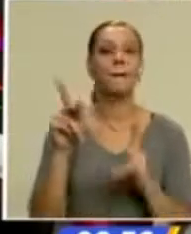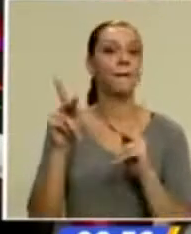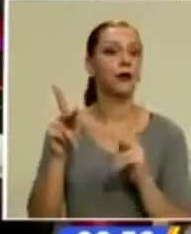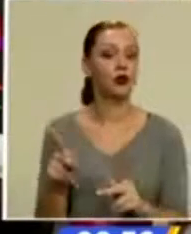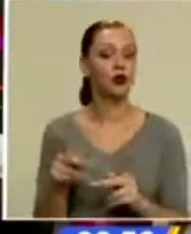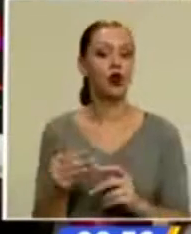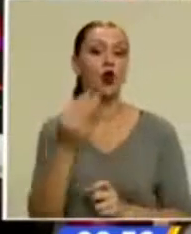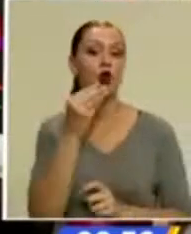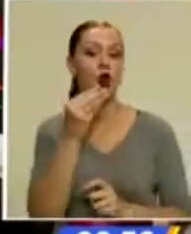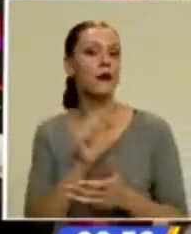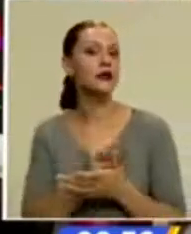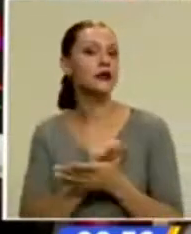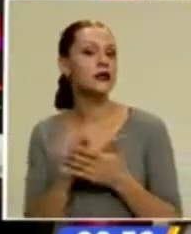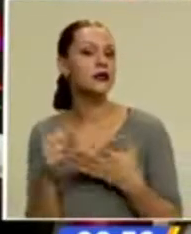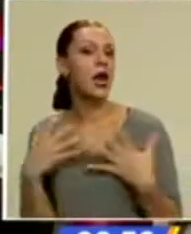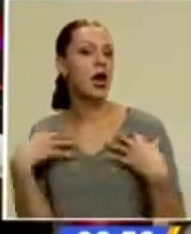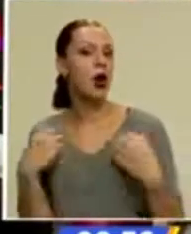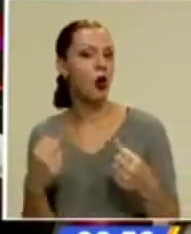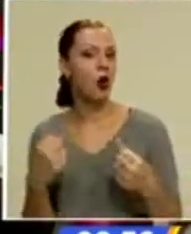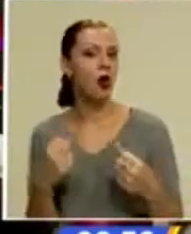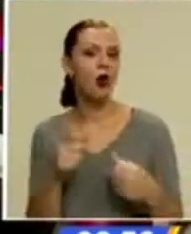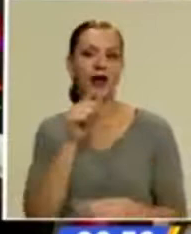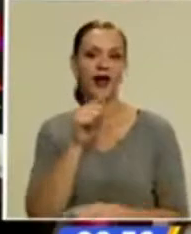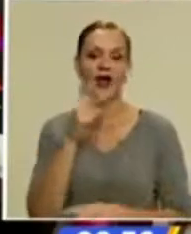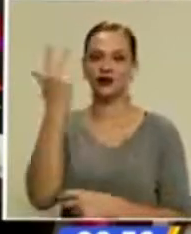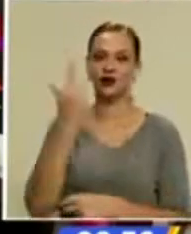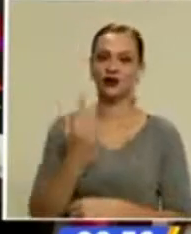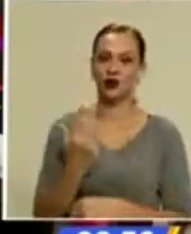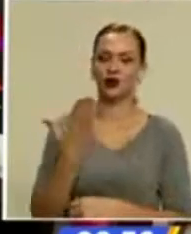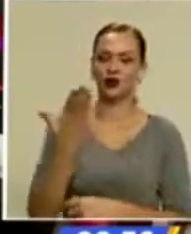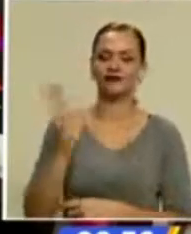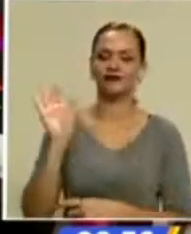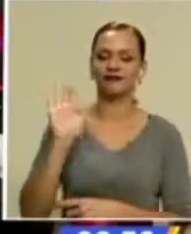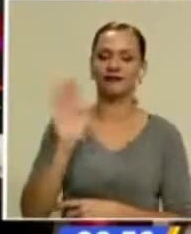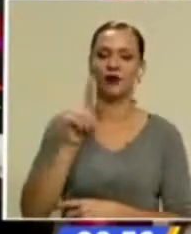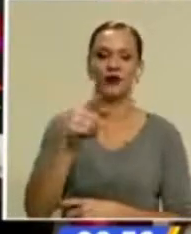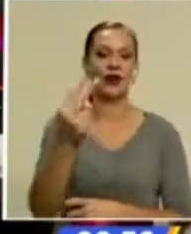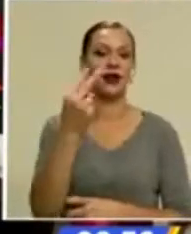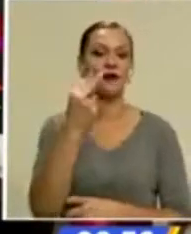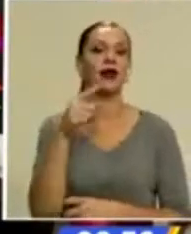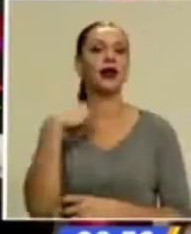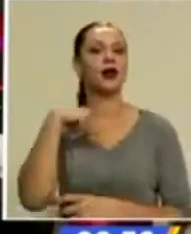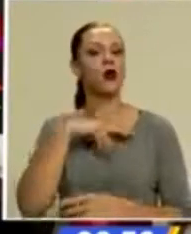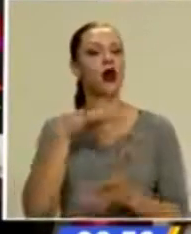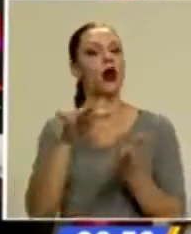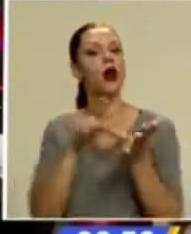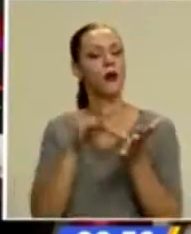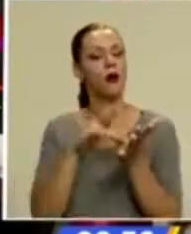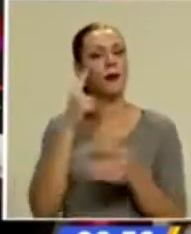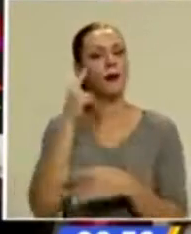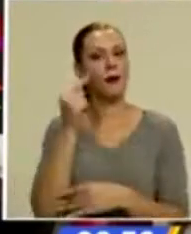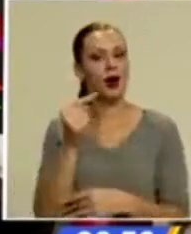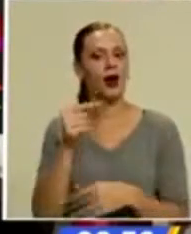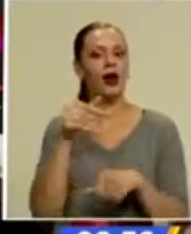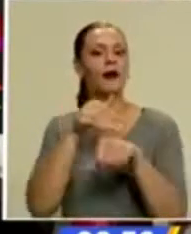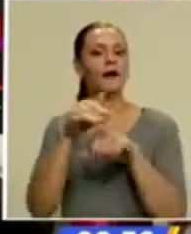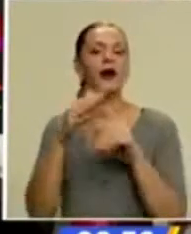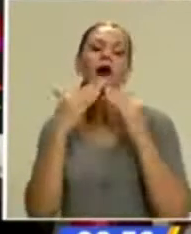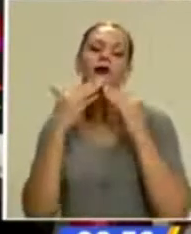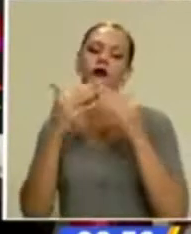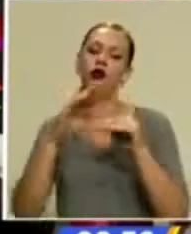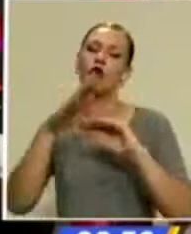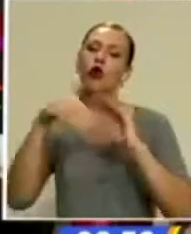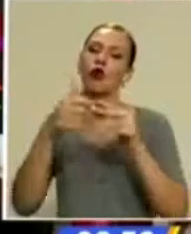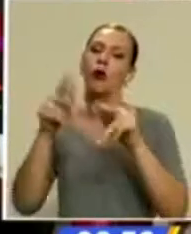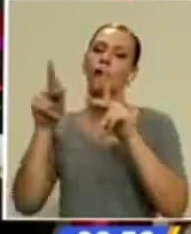personas que come muy saludablemente es Jocelyn, que está ahí. Ahí ustedes la ven y nosotros aprovechamos para enviarle el